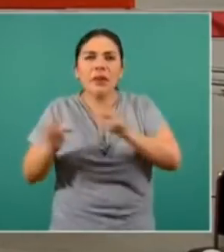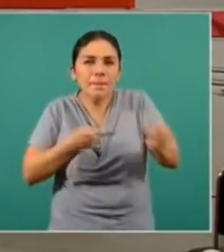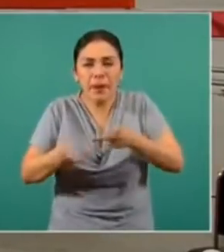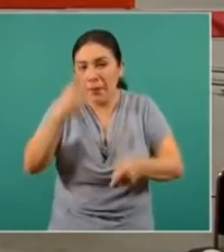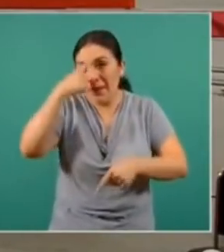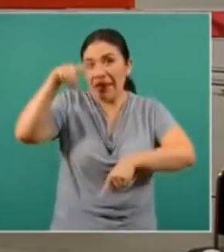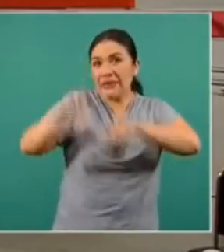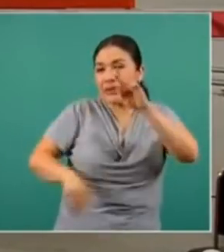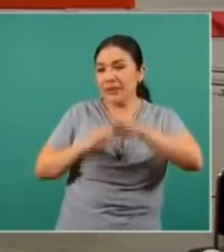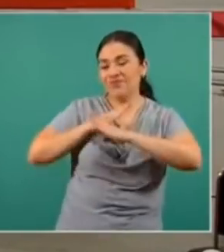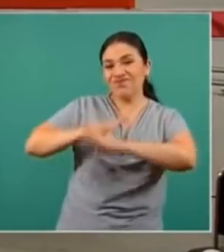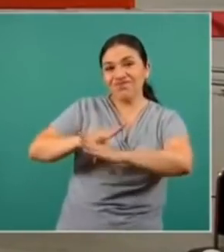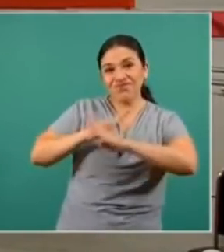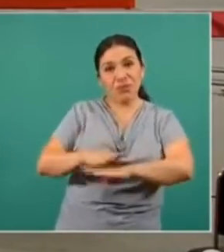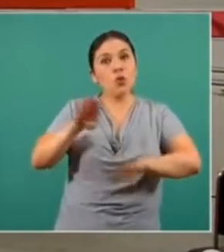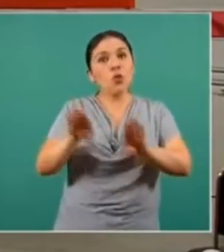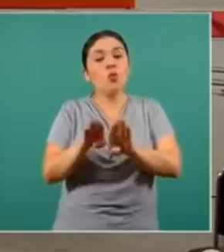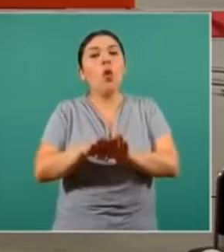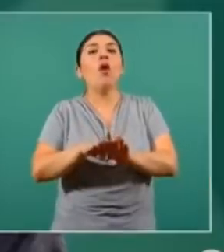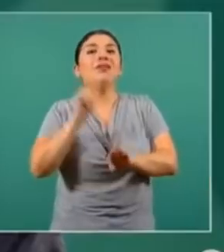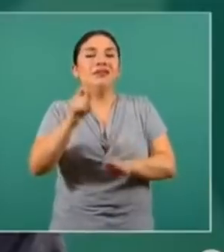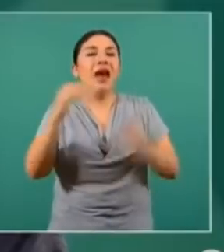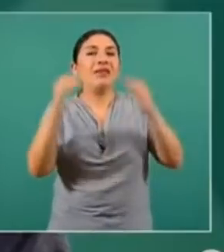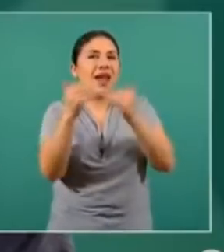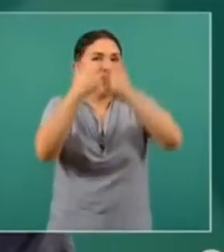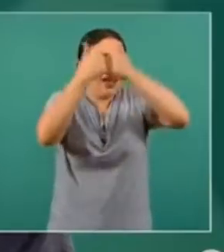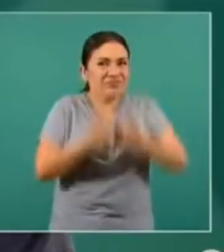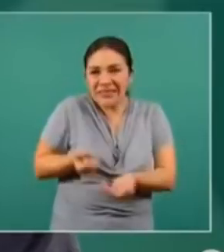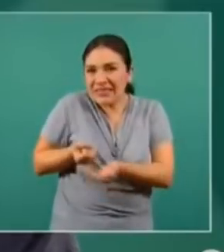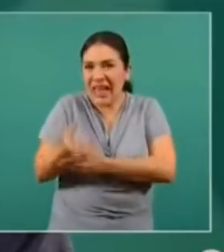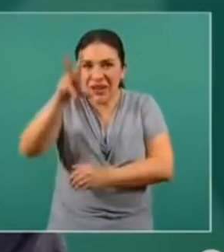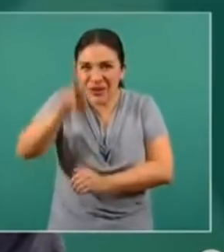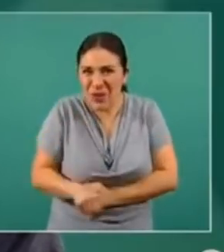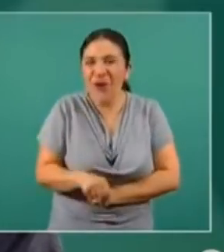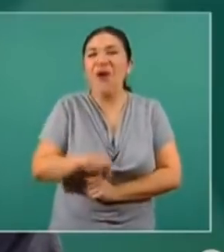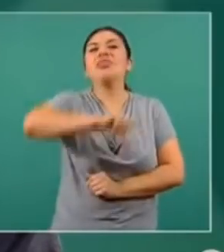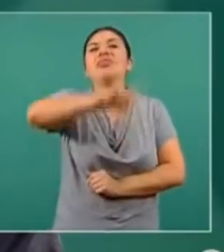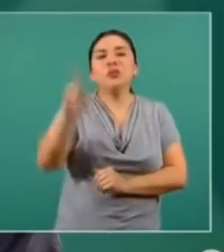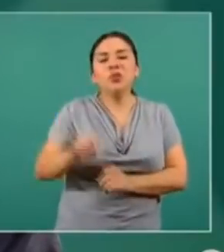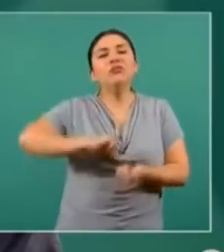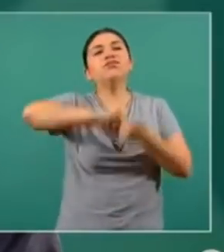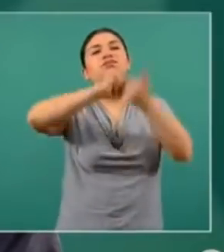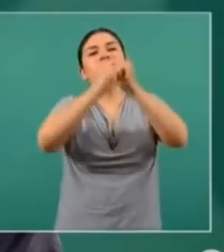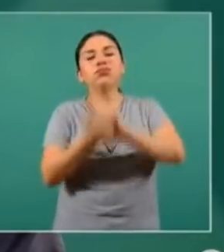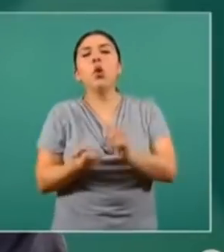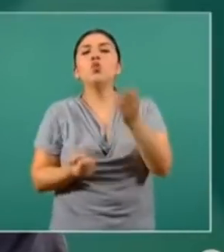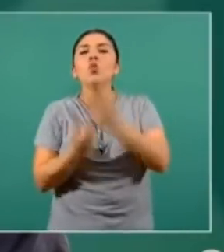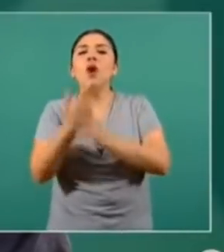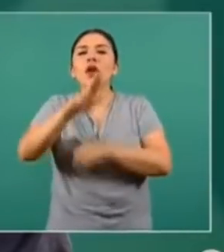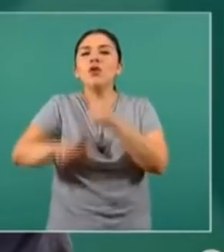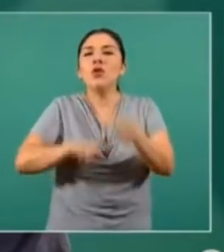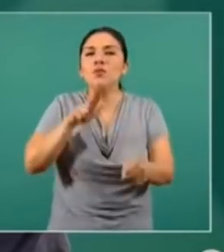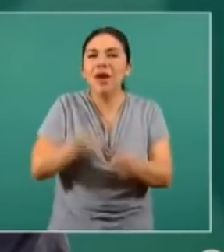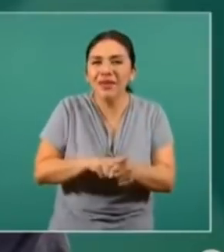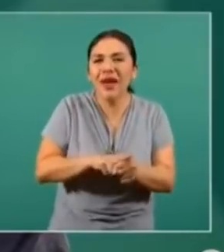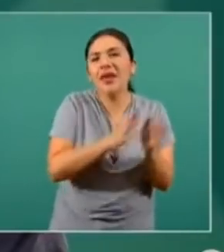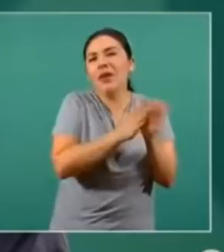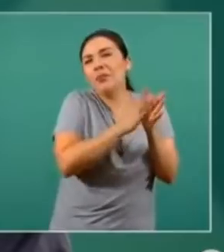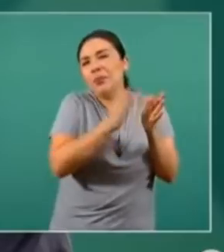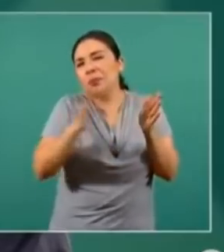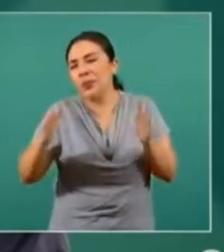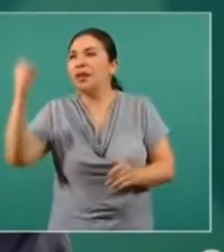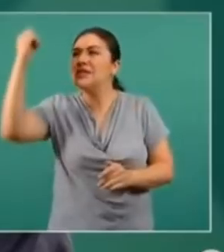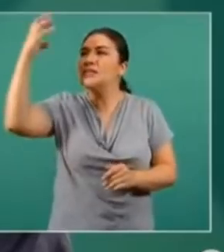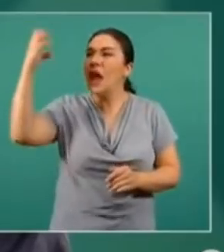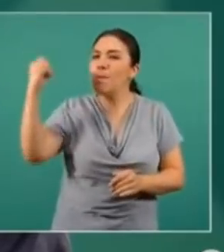de mitigación, en particular la Jornada Nacional de Sana Distancia y después el proceso de la nueva normalidad, el